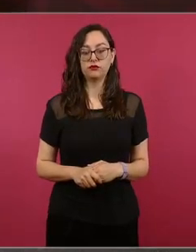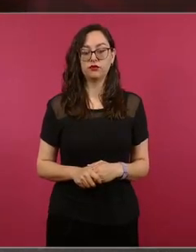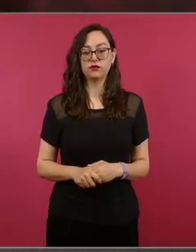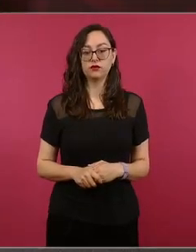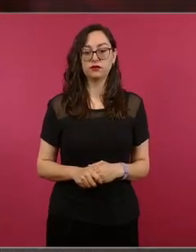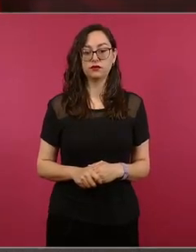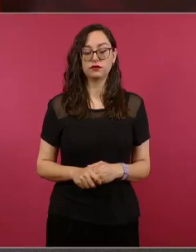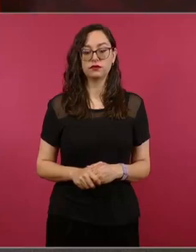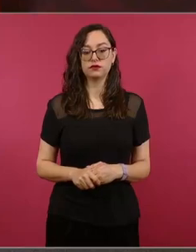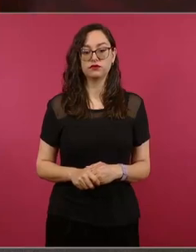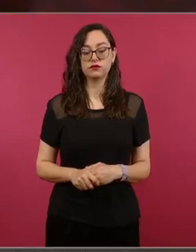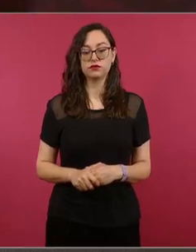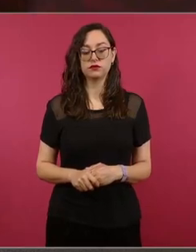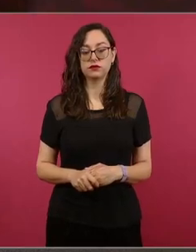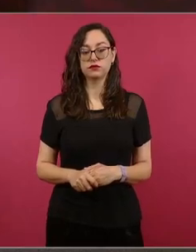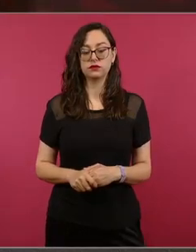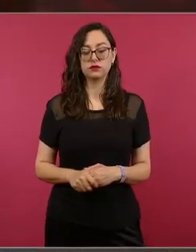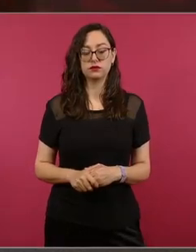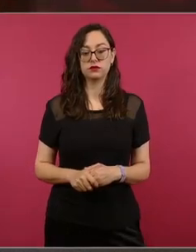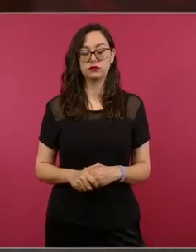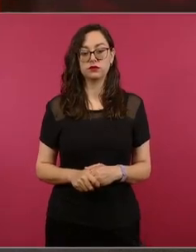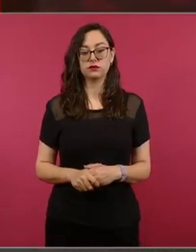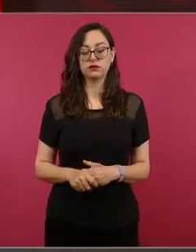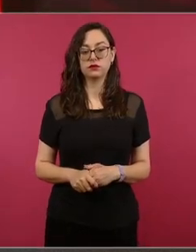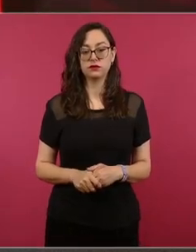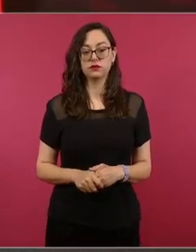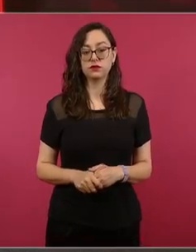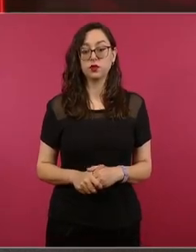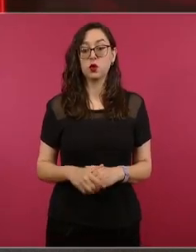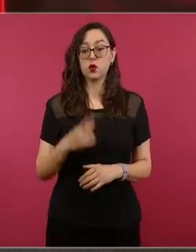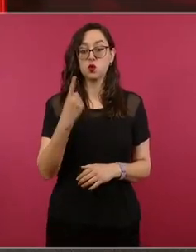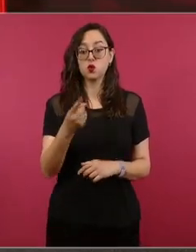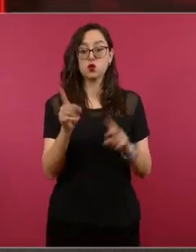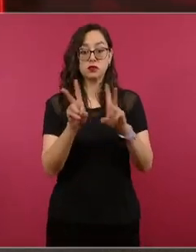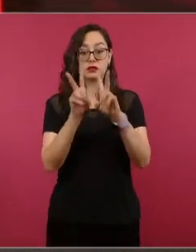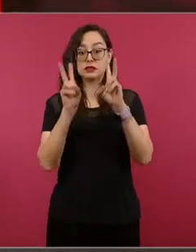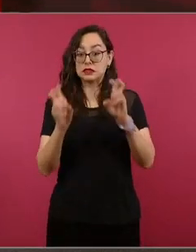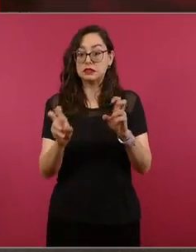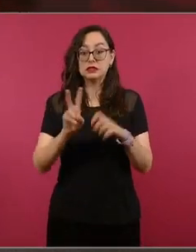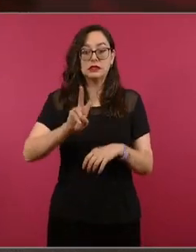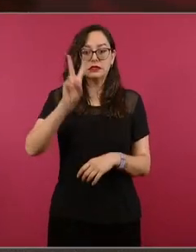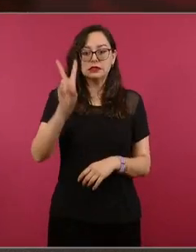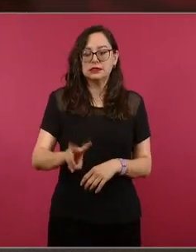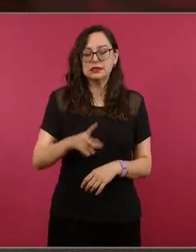Una de las cosas que nos preocupa mucho